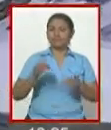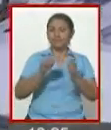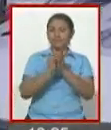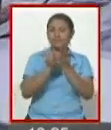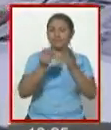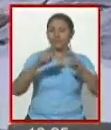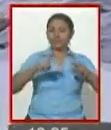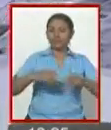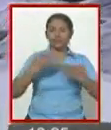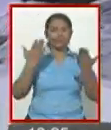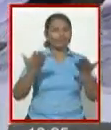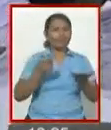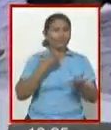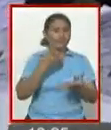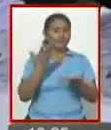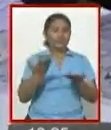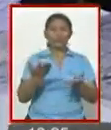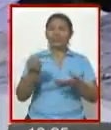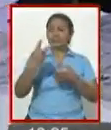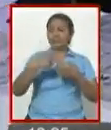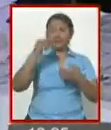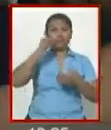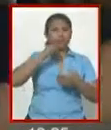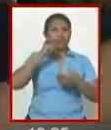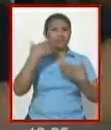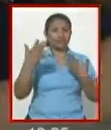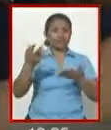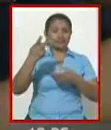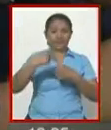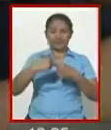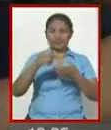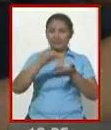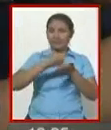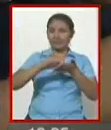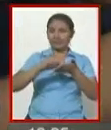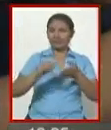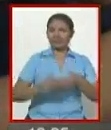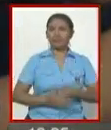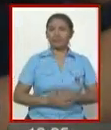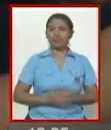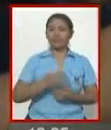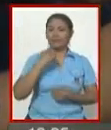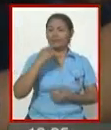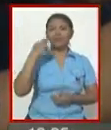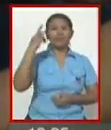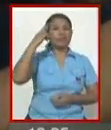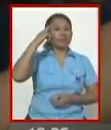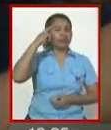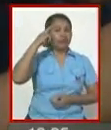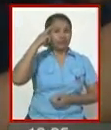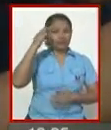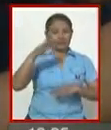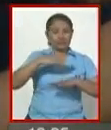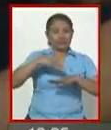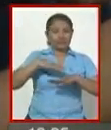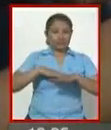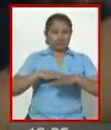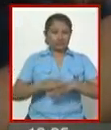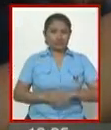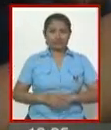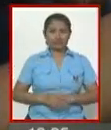investigación si hay indicio de que haya participado en la en la cirugía y es el motivo de la razón fundamental